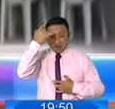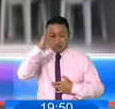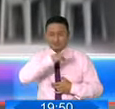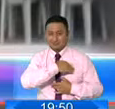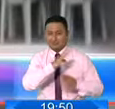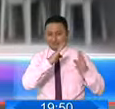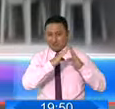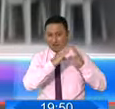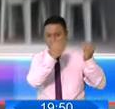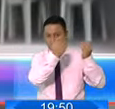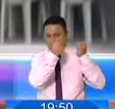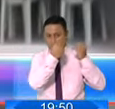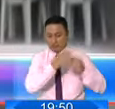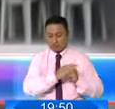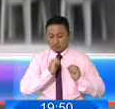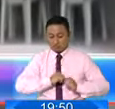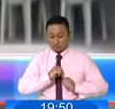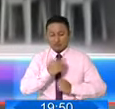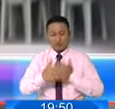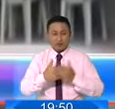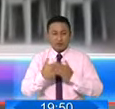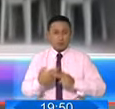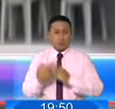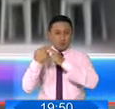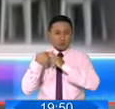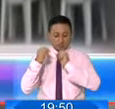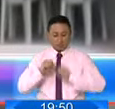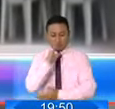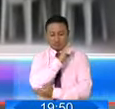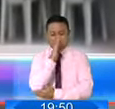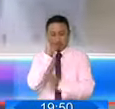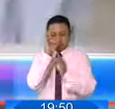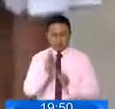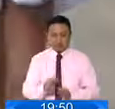a que nos ayuden a ser responsables y correctos en lo